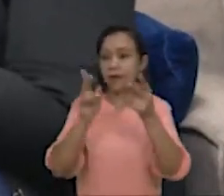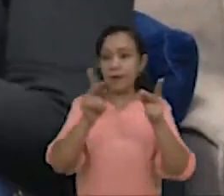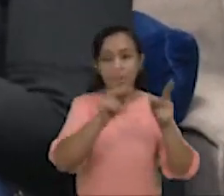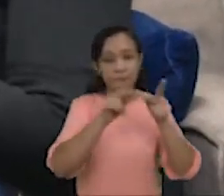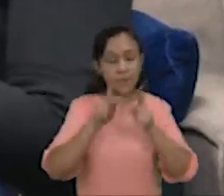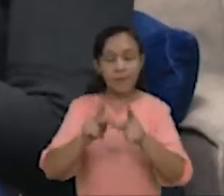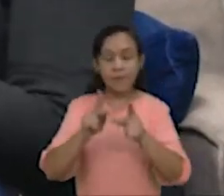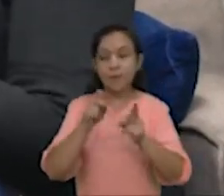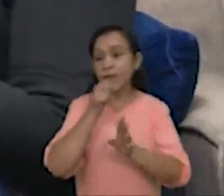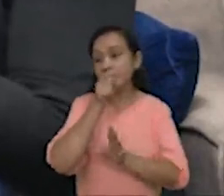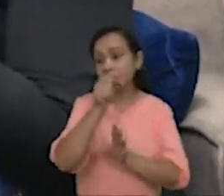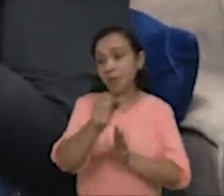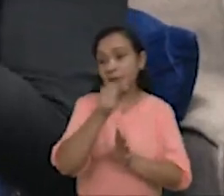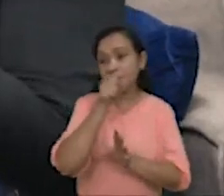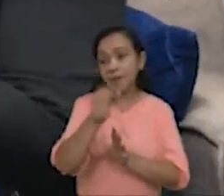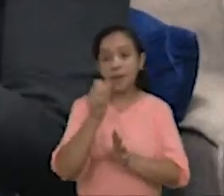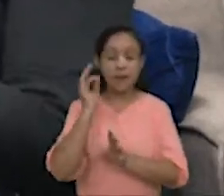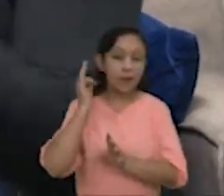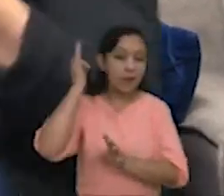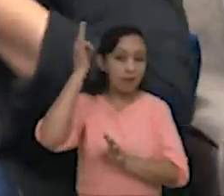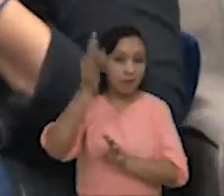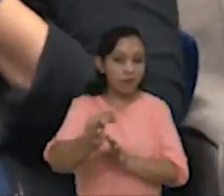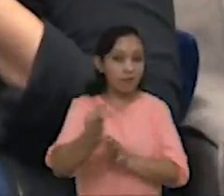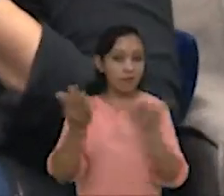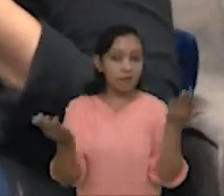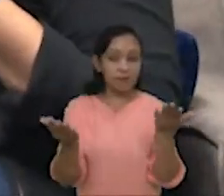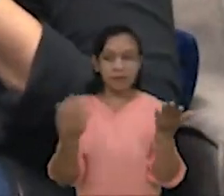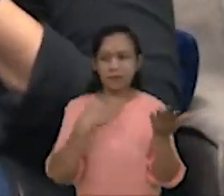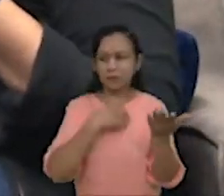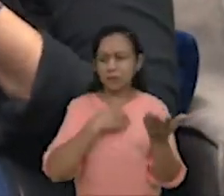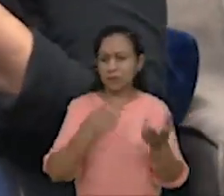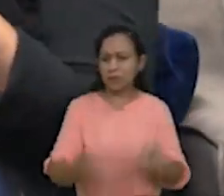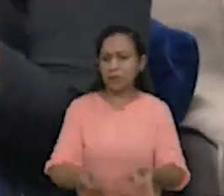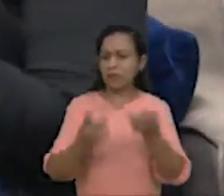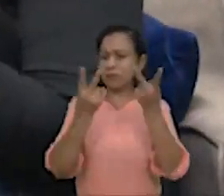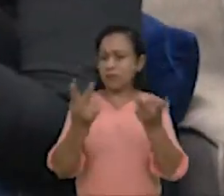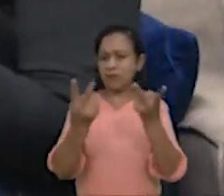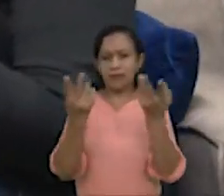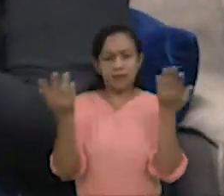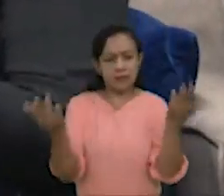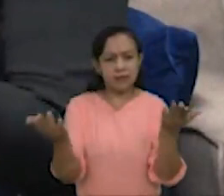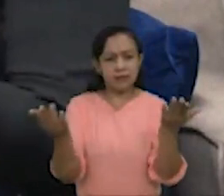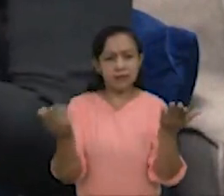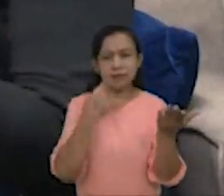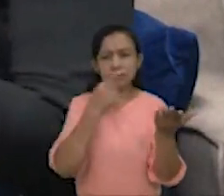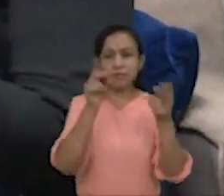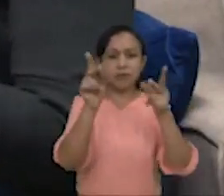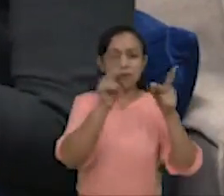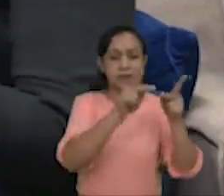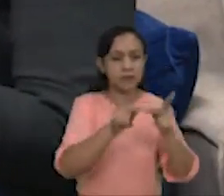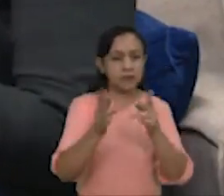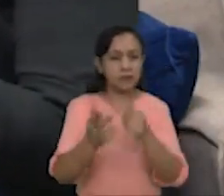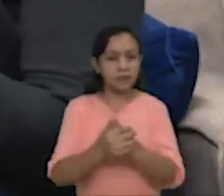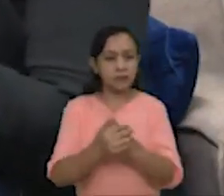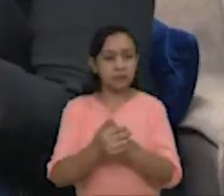personalidad pública es hasta falsa. Entonces vivís una vida en función de lo que dice la gente o lo que cree